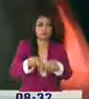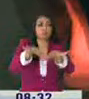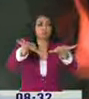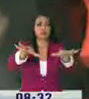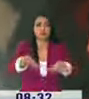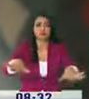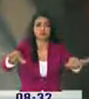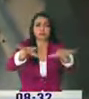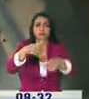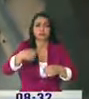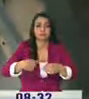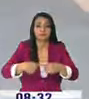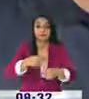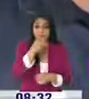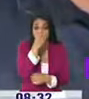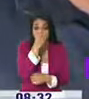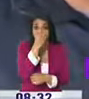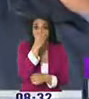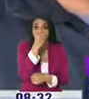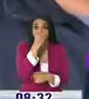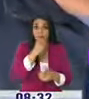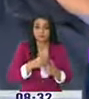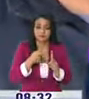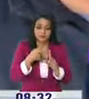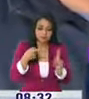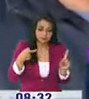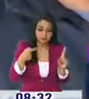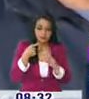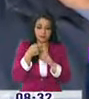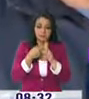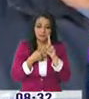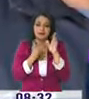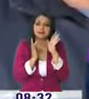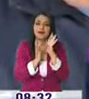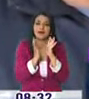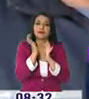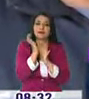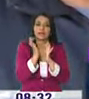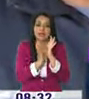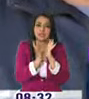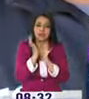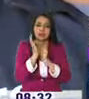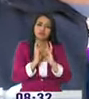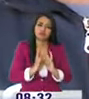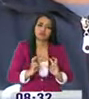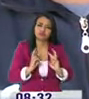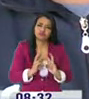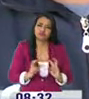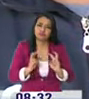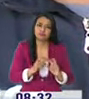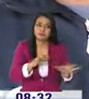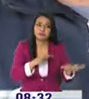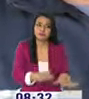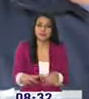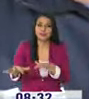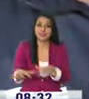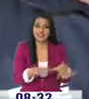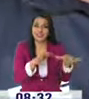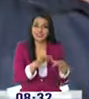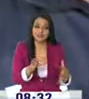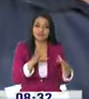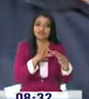en varios puntos de la ciudad. Desde el mes de abril venimos haciendo una investigación de manera coordinada con la Fiscalía Provincial de